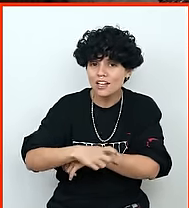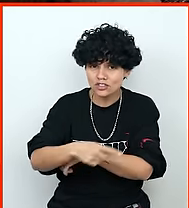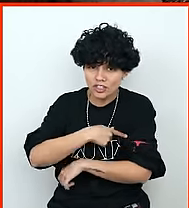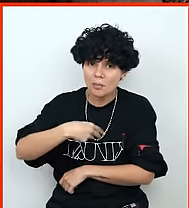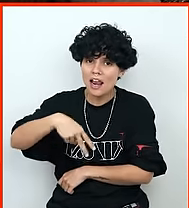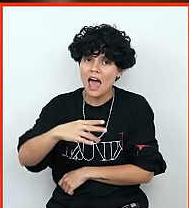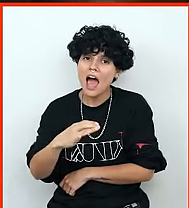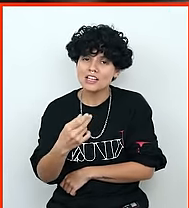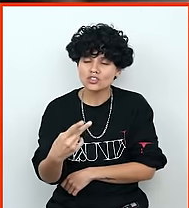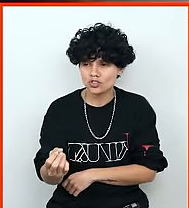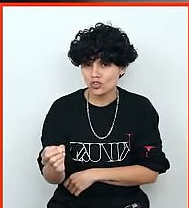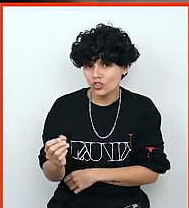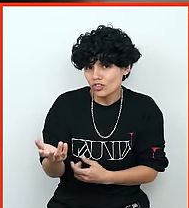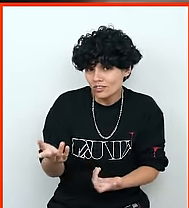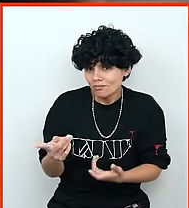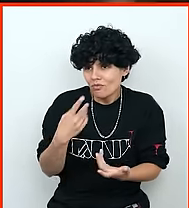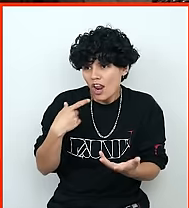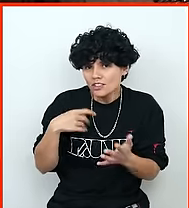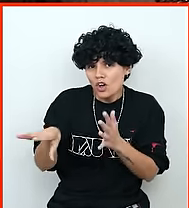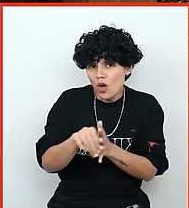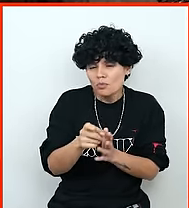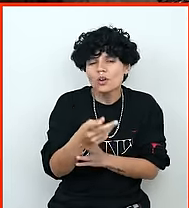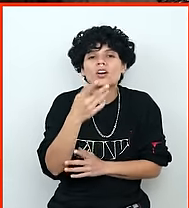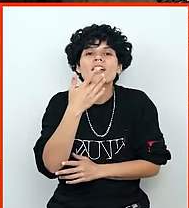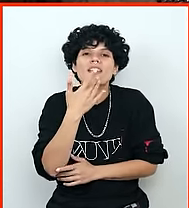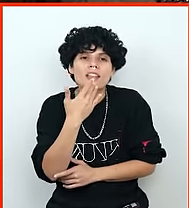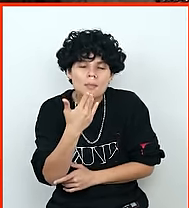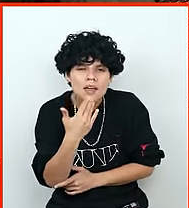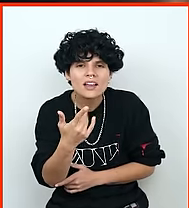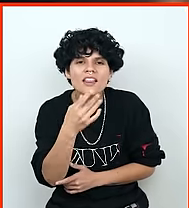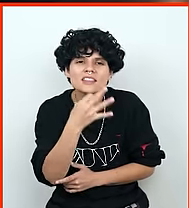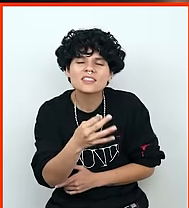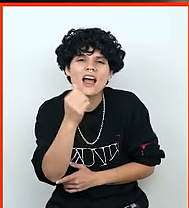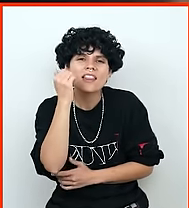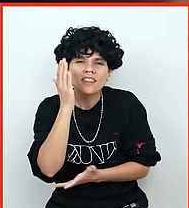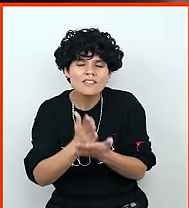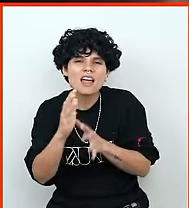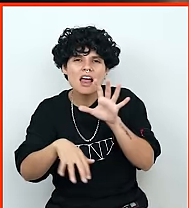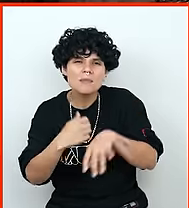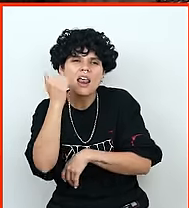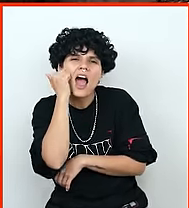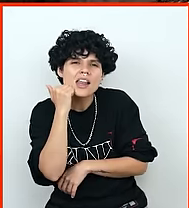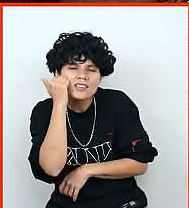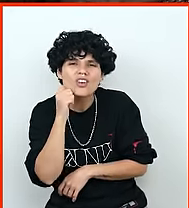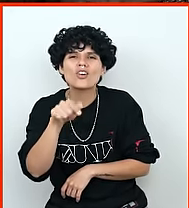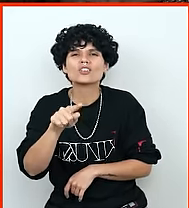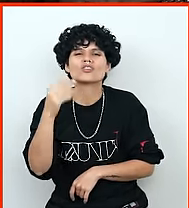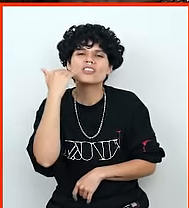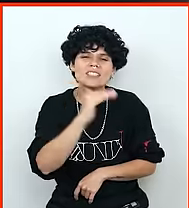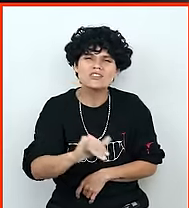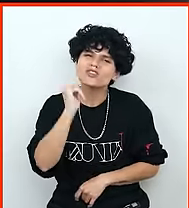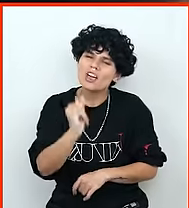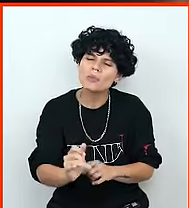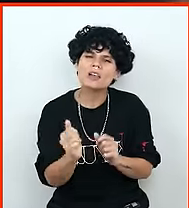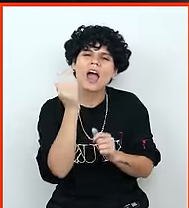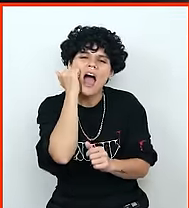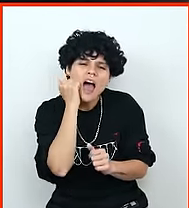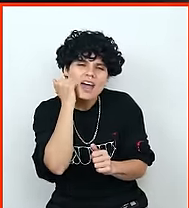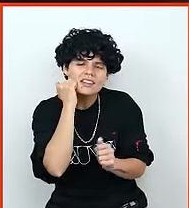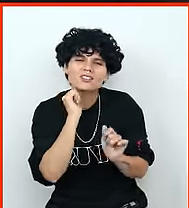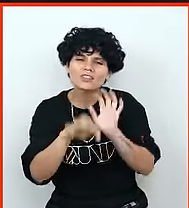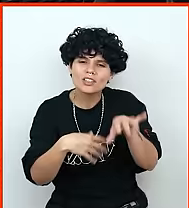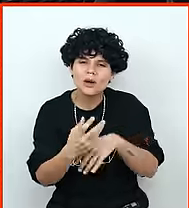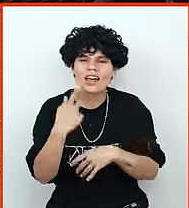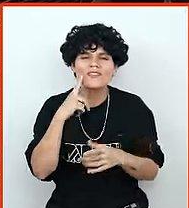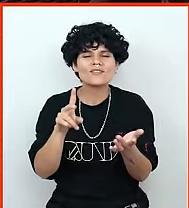decía que era importante criar a los niños con animales porque son, lo hace más cariñoso, decía, y más como conectados con ese otro lado. Y quizás